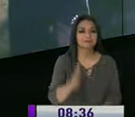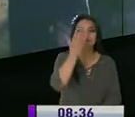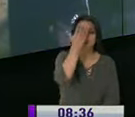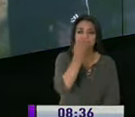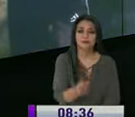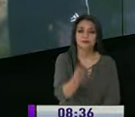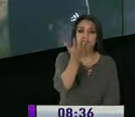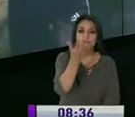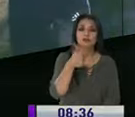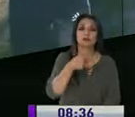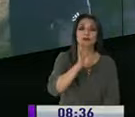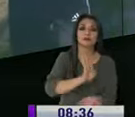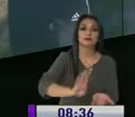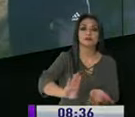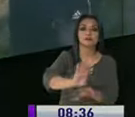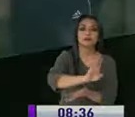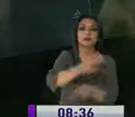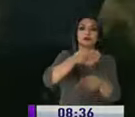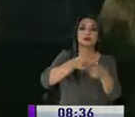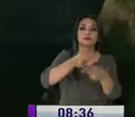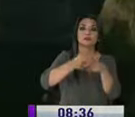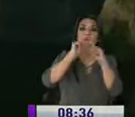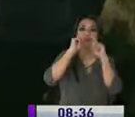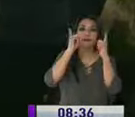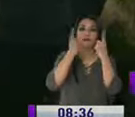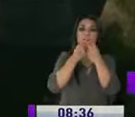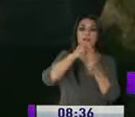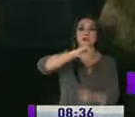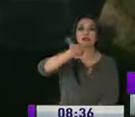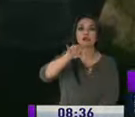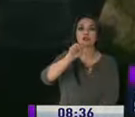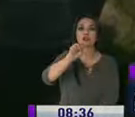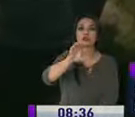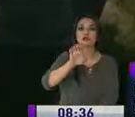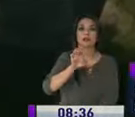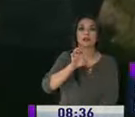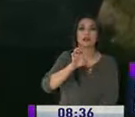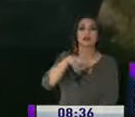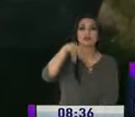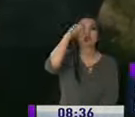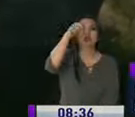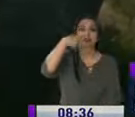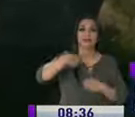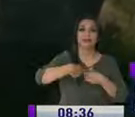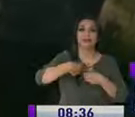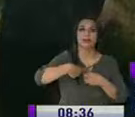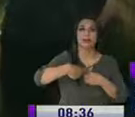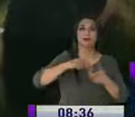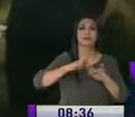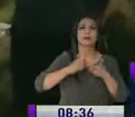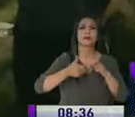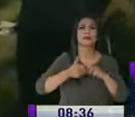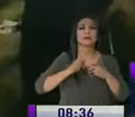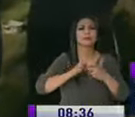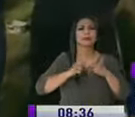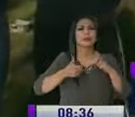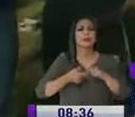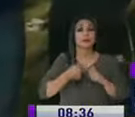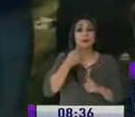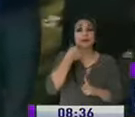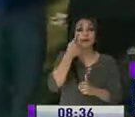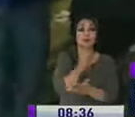suburbio de Guayaquil. Él habría estado escondido en la casa de un familiar. El señor ha sido una persona